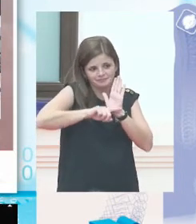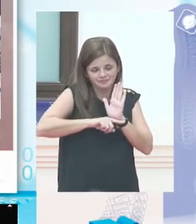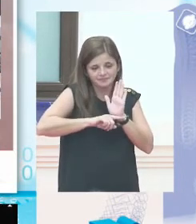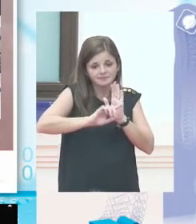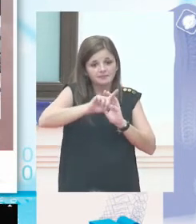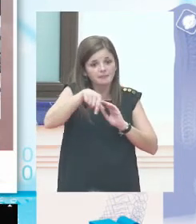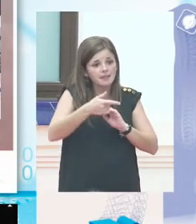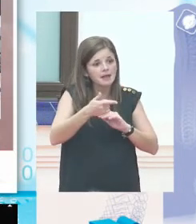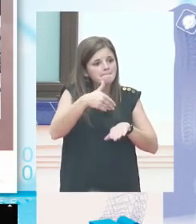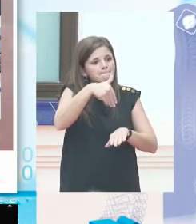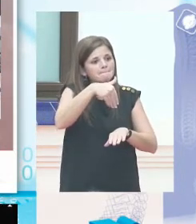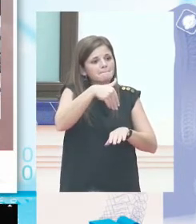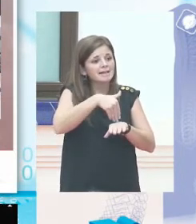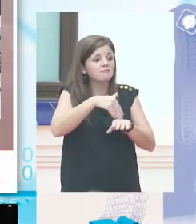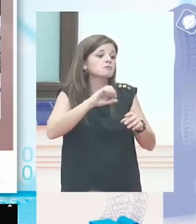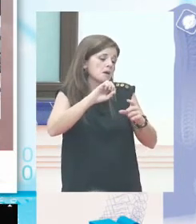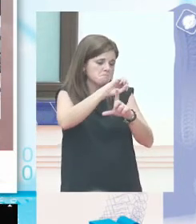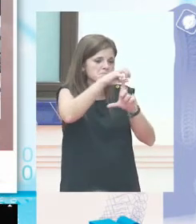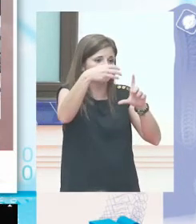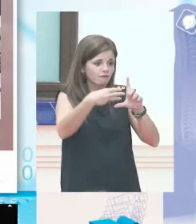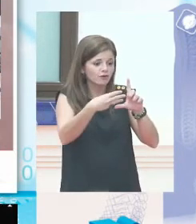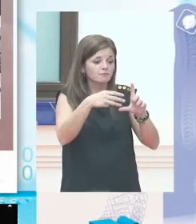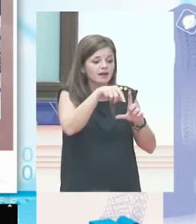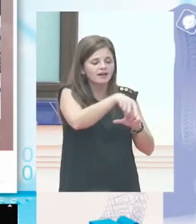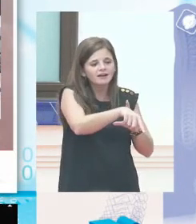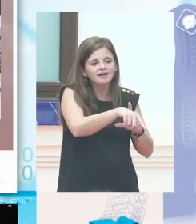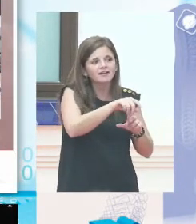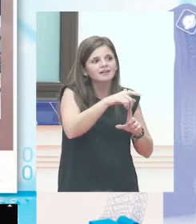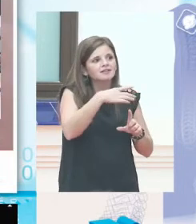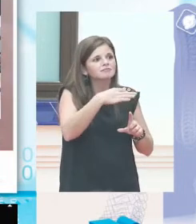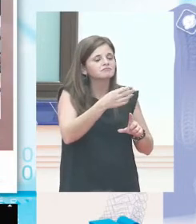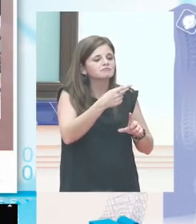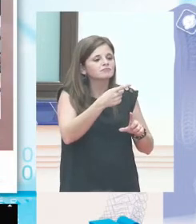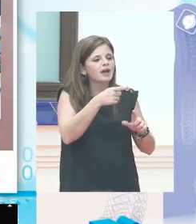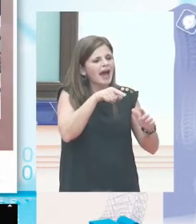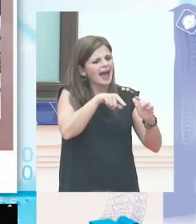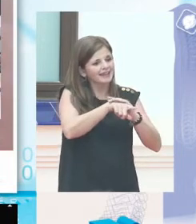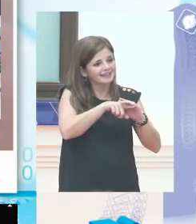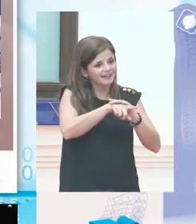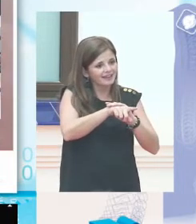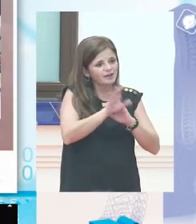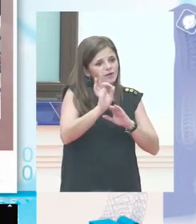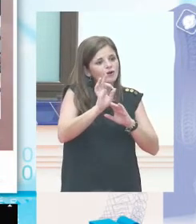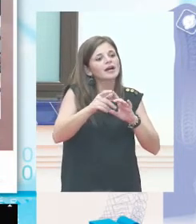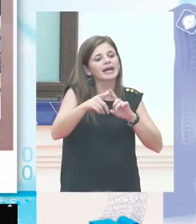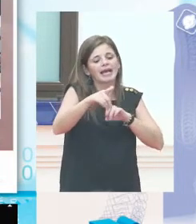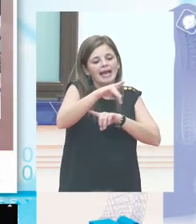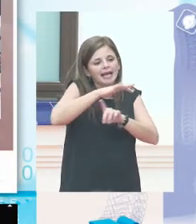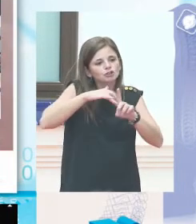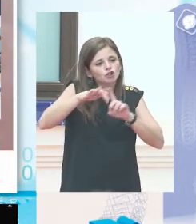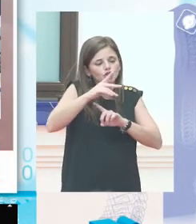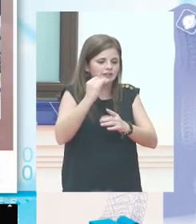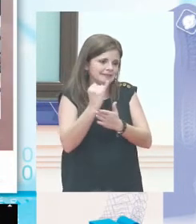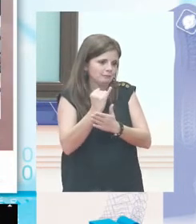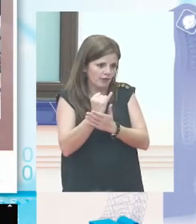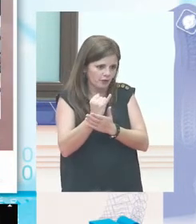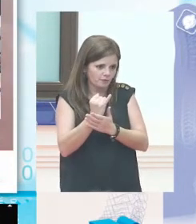plataforma tenía 3 partes fundamentales. Pues por un lado, la plataforma multiagente, un entorno de simulación y